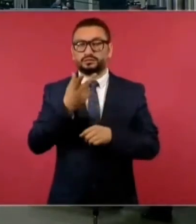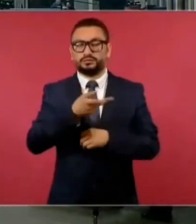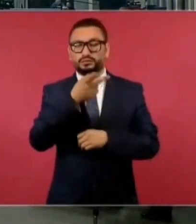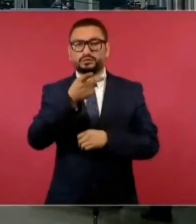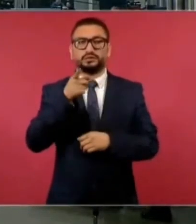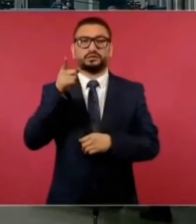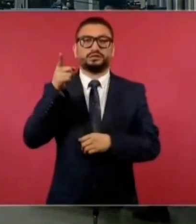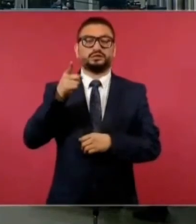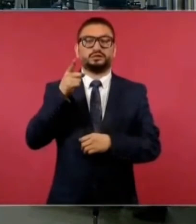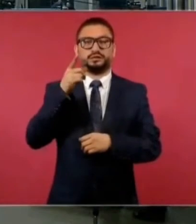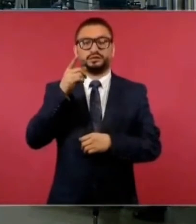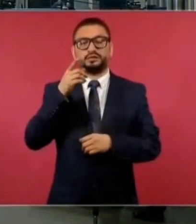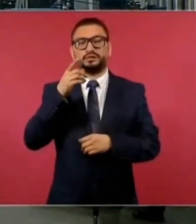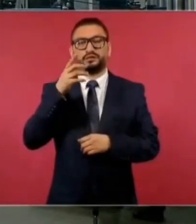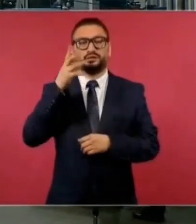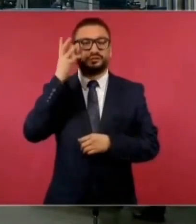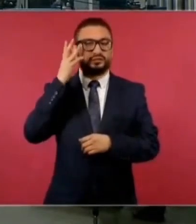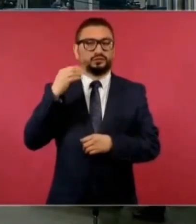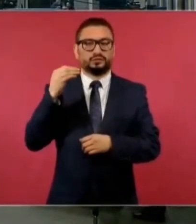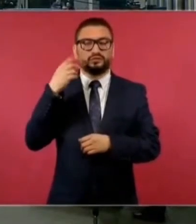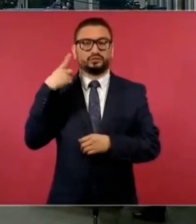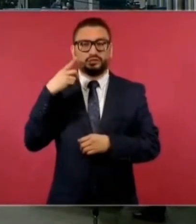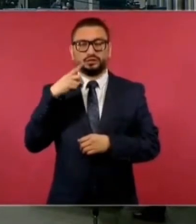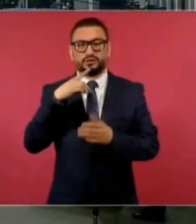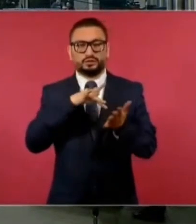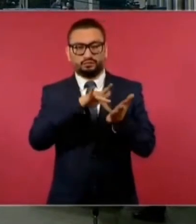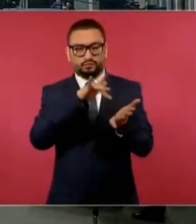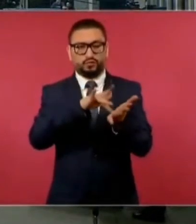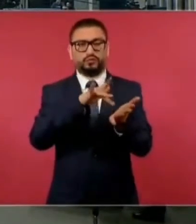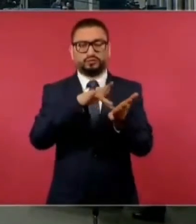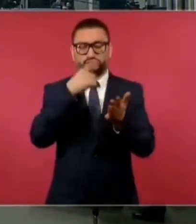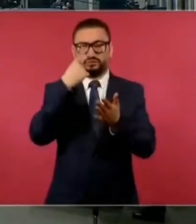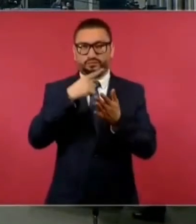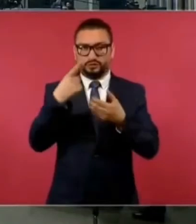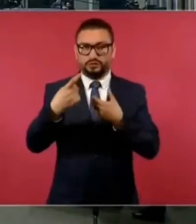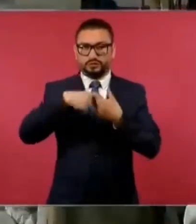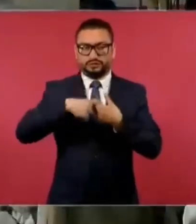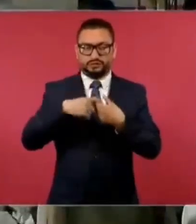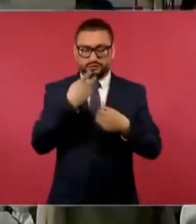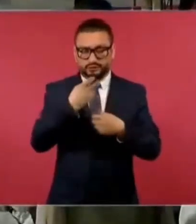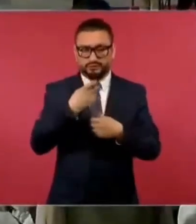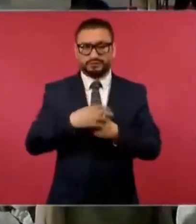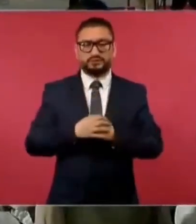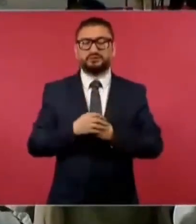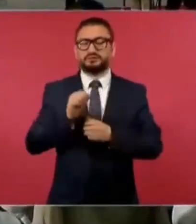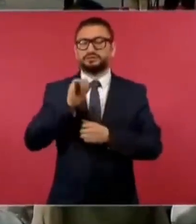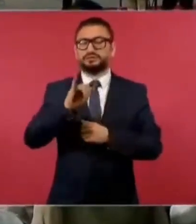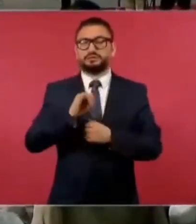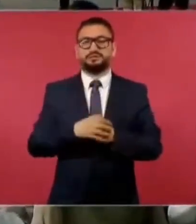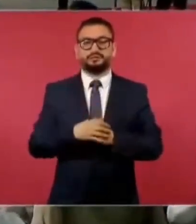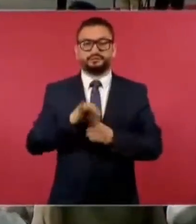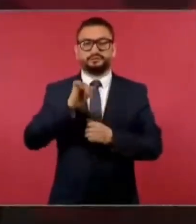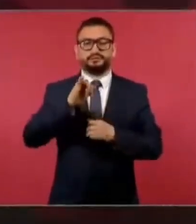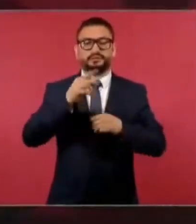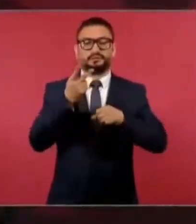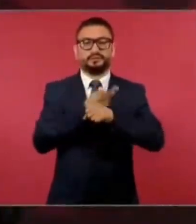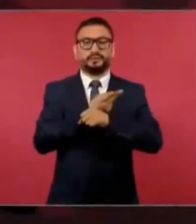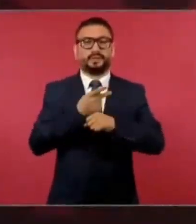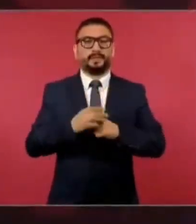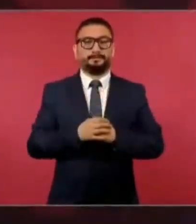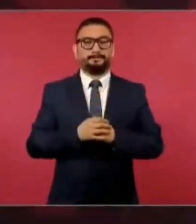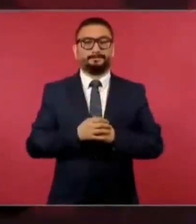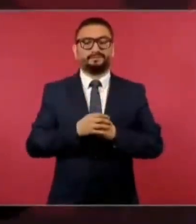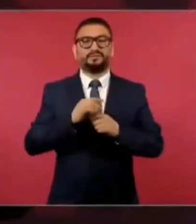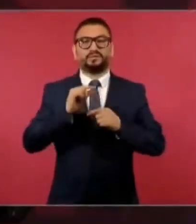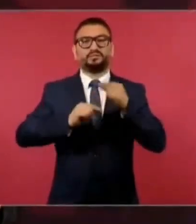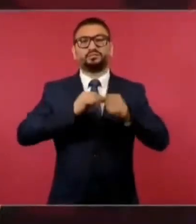de Coahuila y de Durango le expresaron entonces su apoyo a que se puedan sumar a este programa. Sí. Okay. Lo que pasa es de que se va a